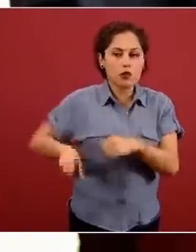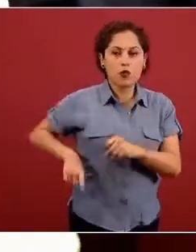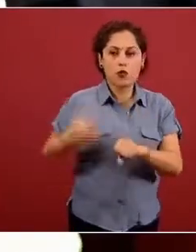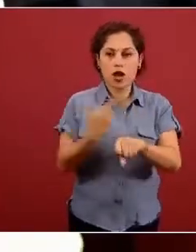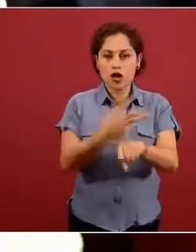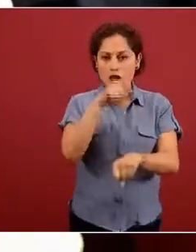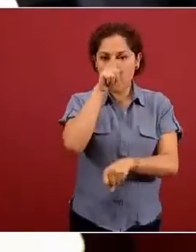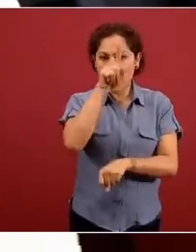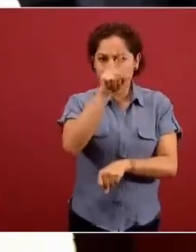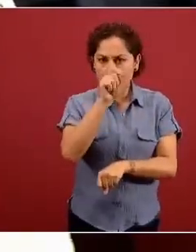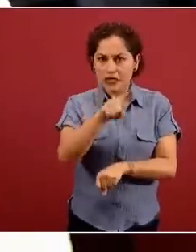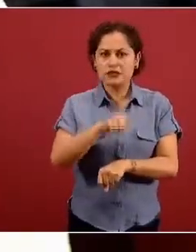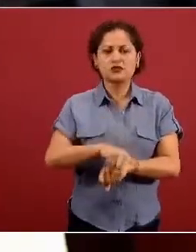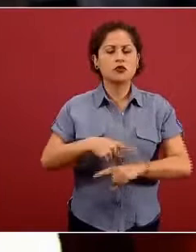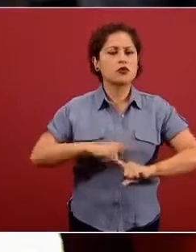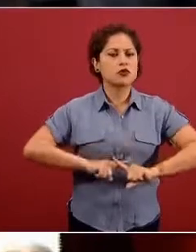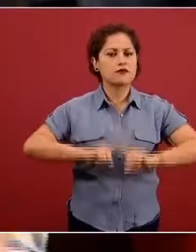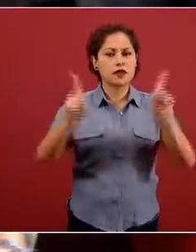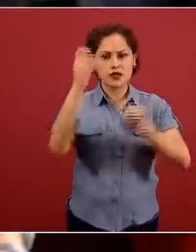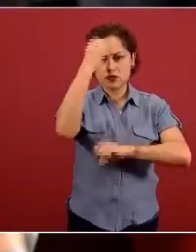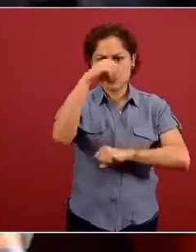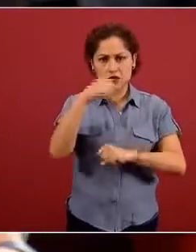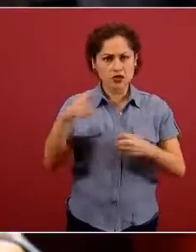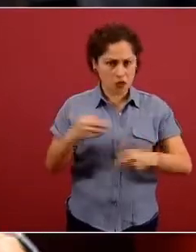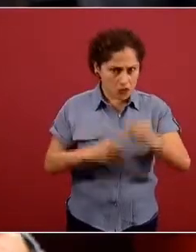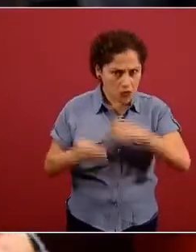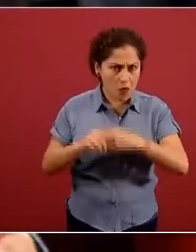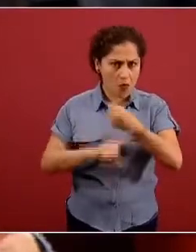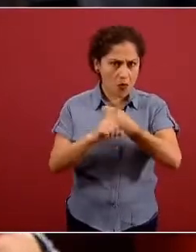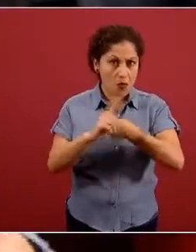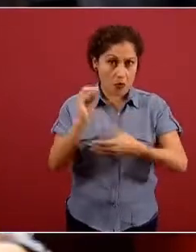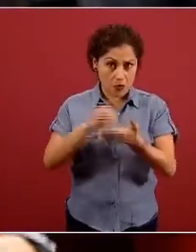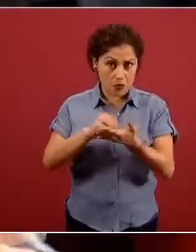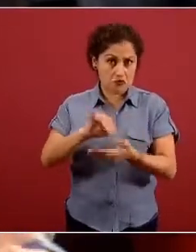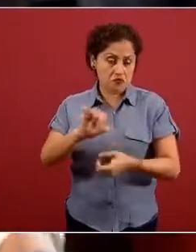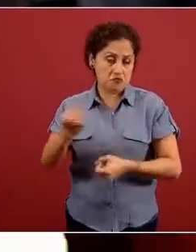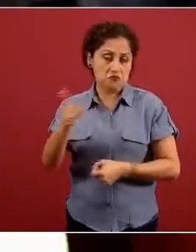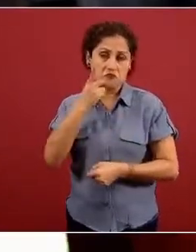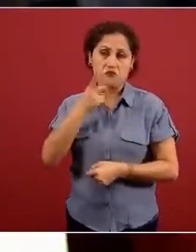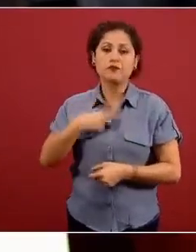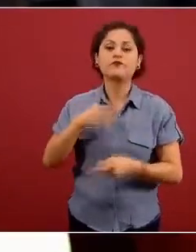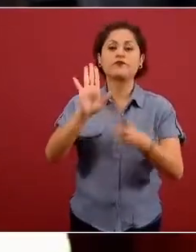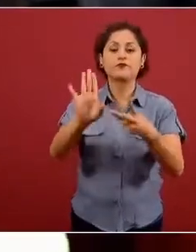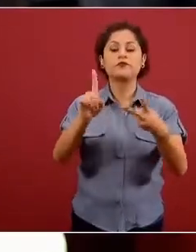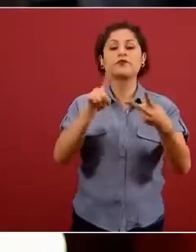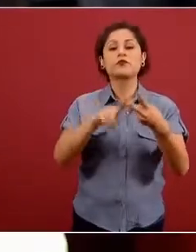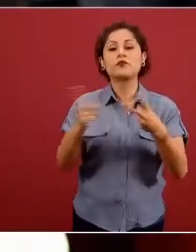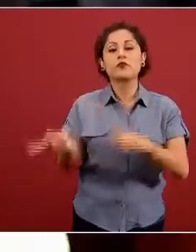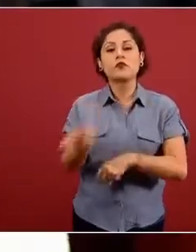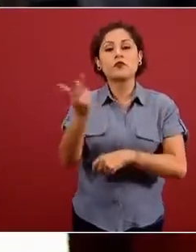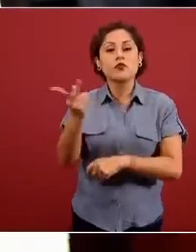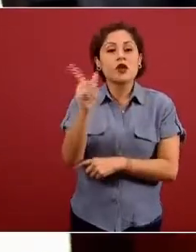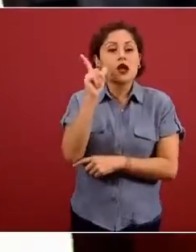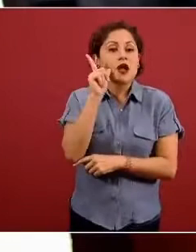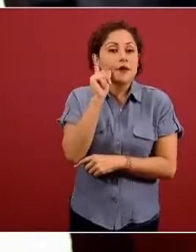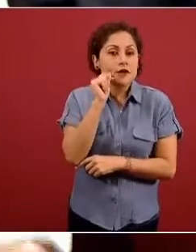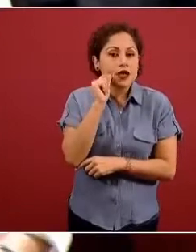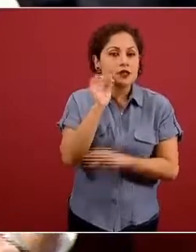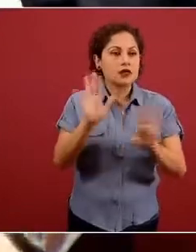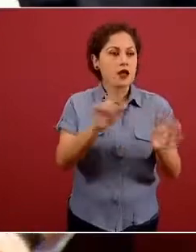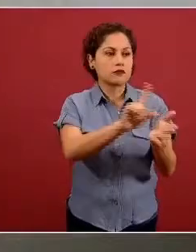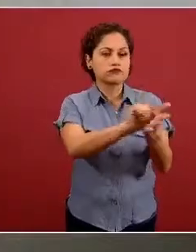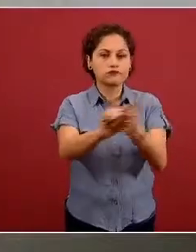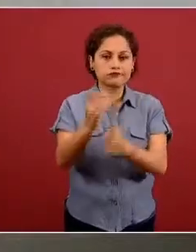que tienen como una visión diferente. La segunda, el día de mañana, según redes sociales, queremos ver si nos puede desmentir o confirmar esta